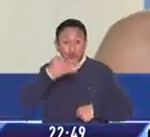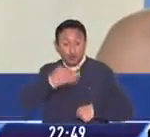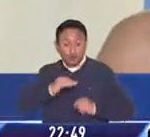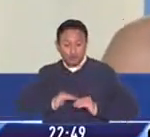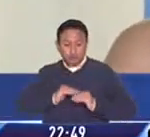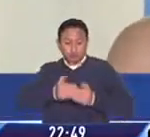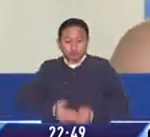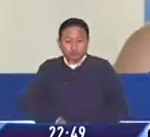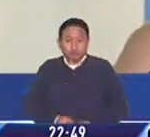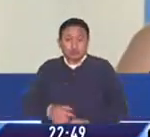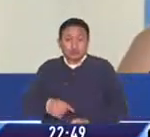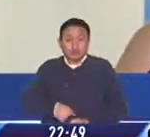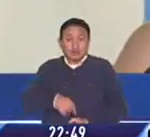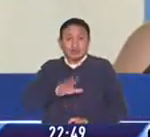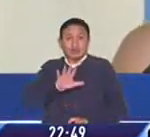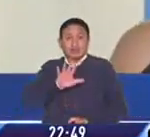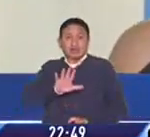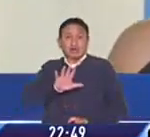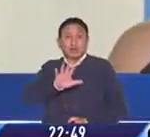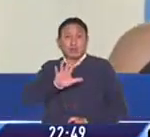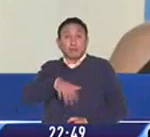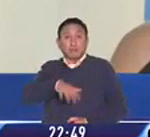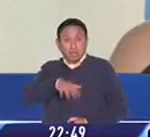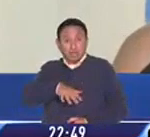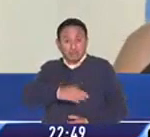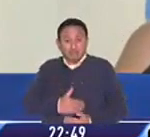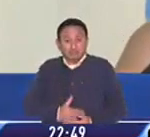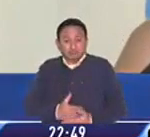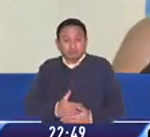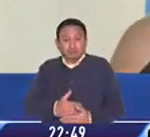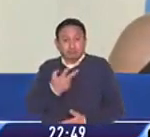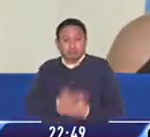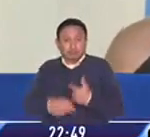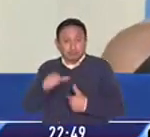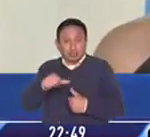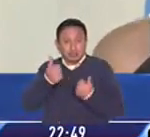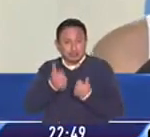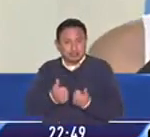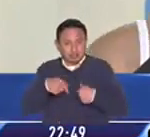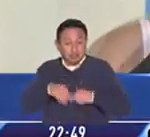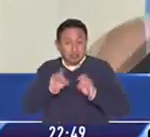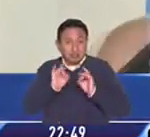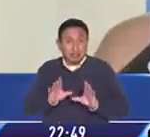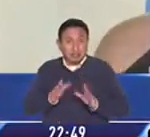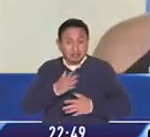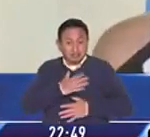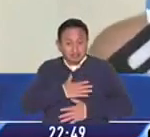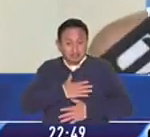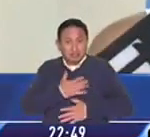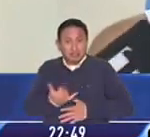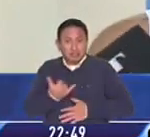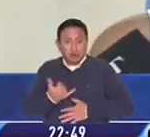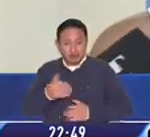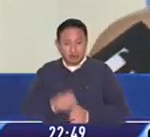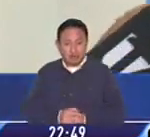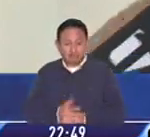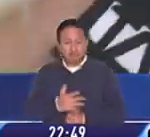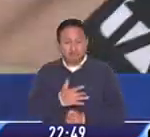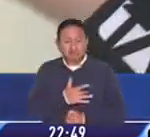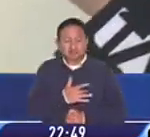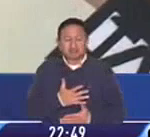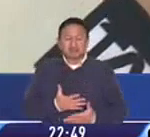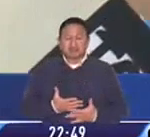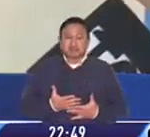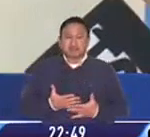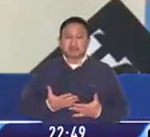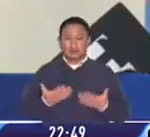cuando tenía 5 meses de embarazo. Pero tuve a mi hija, es un milagro para mí. Y hoy en día me siento